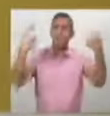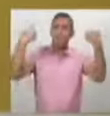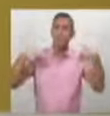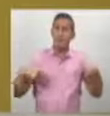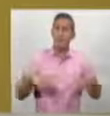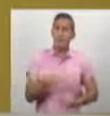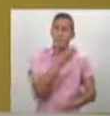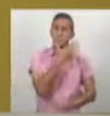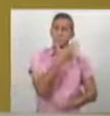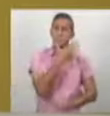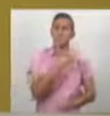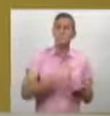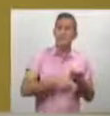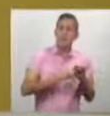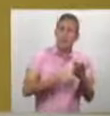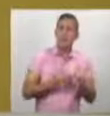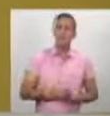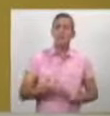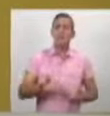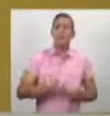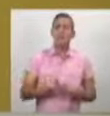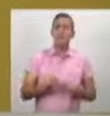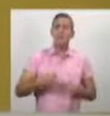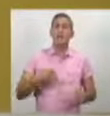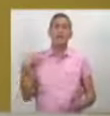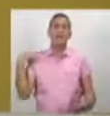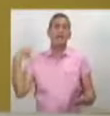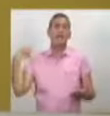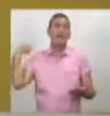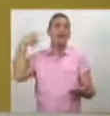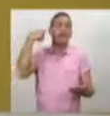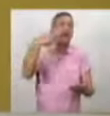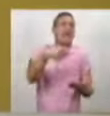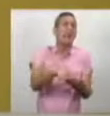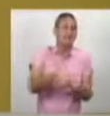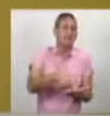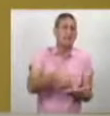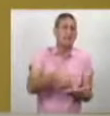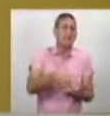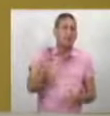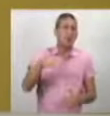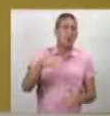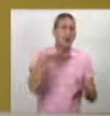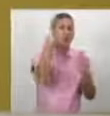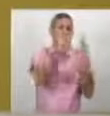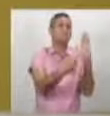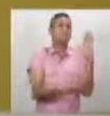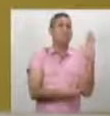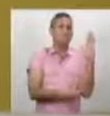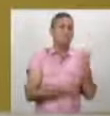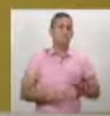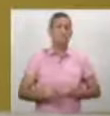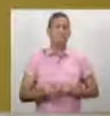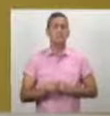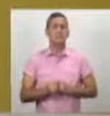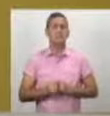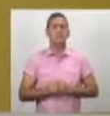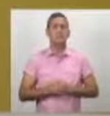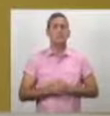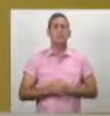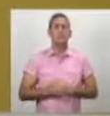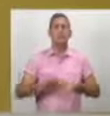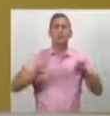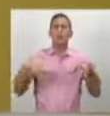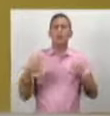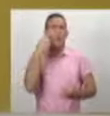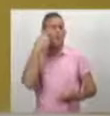padres, porque heredamos y las células son las que transmiten esas características hereditarias. ¿Cuál